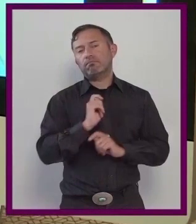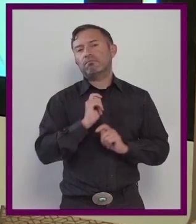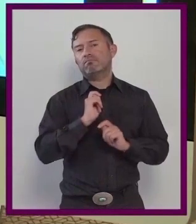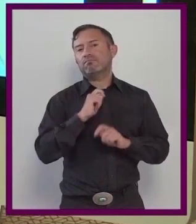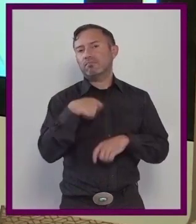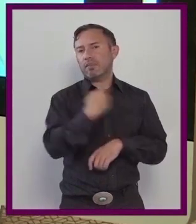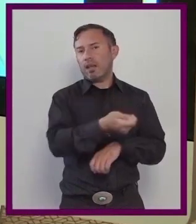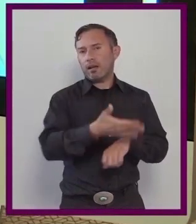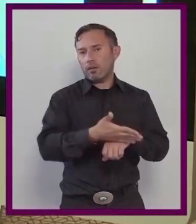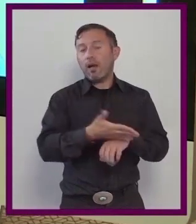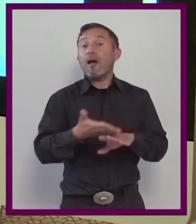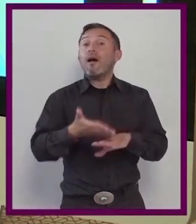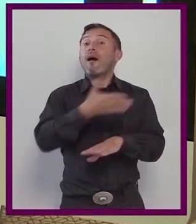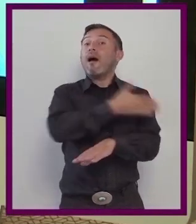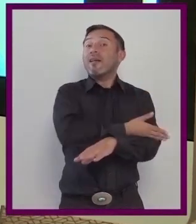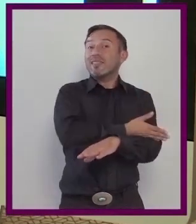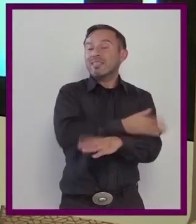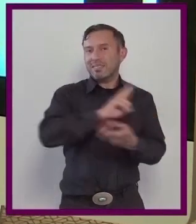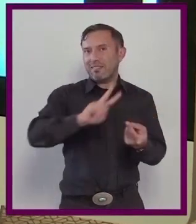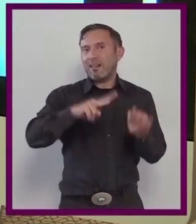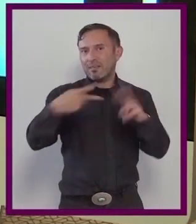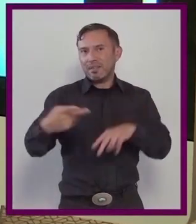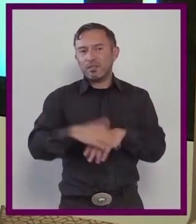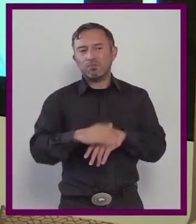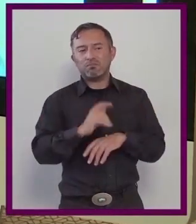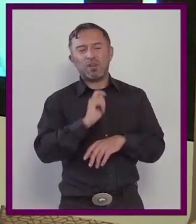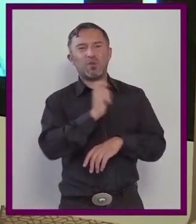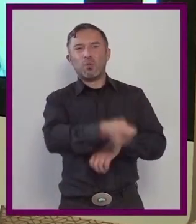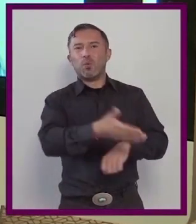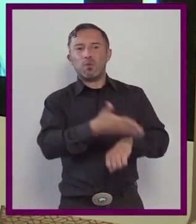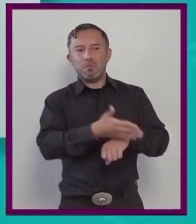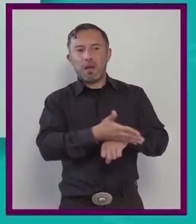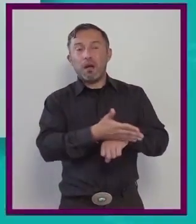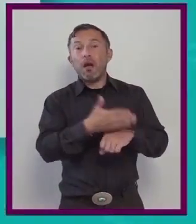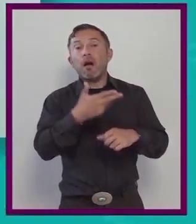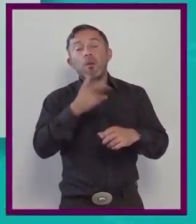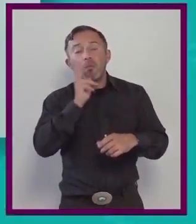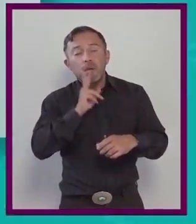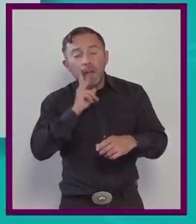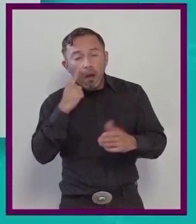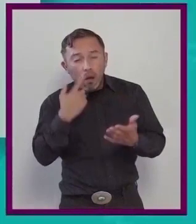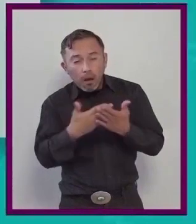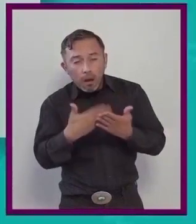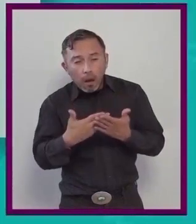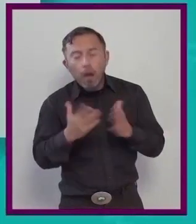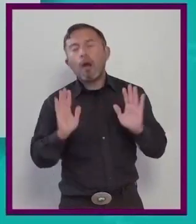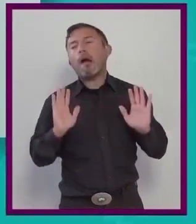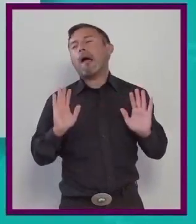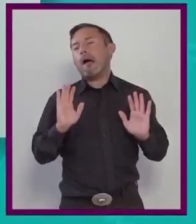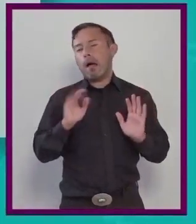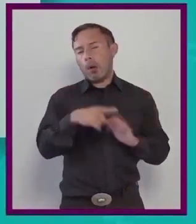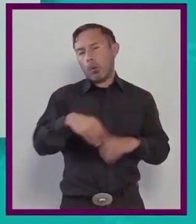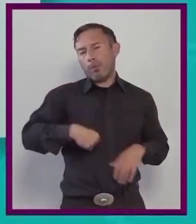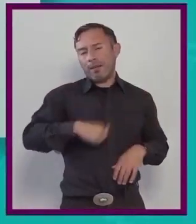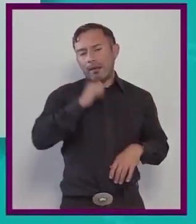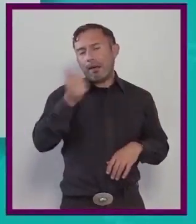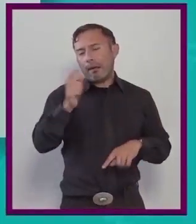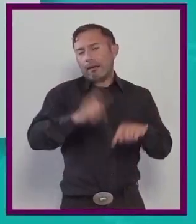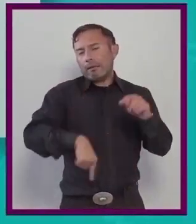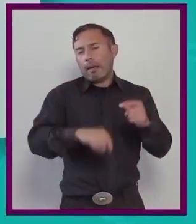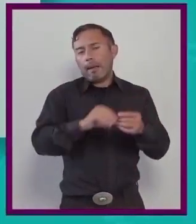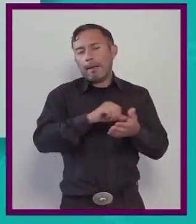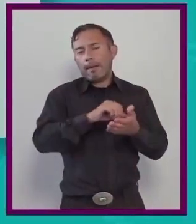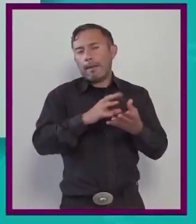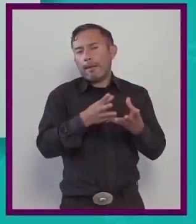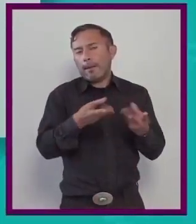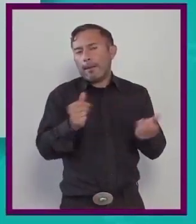era bajo el principio de se considera culpable hasta que se demuestre lo contrario. Es decir, que la persona que se encontraba sujeta a